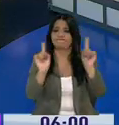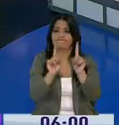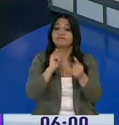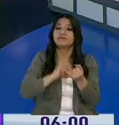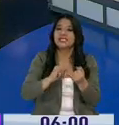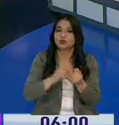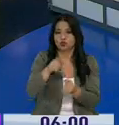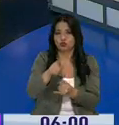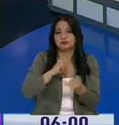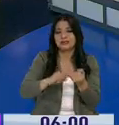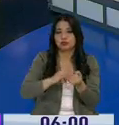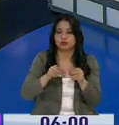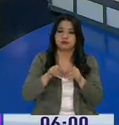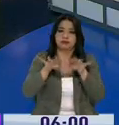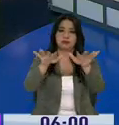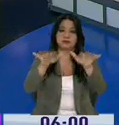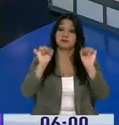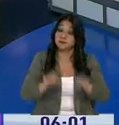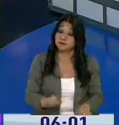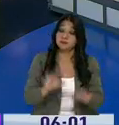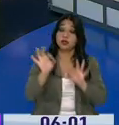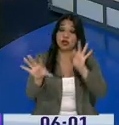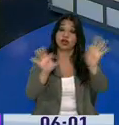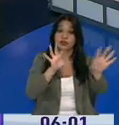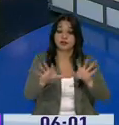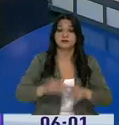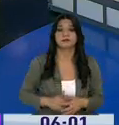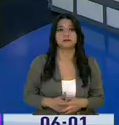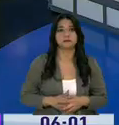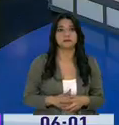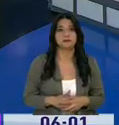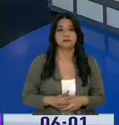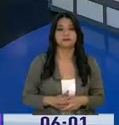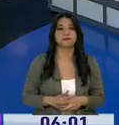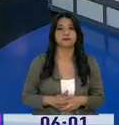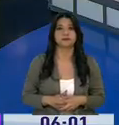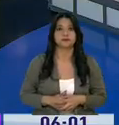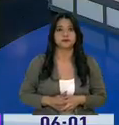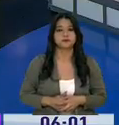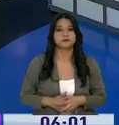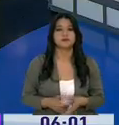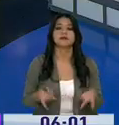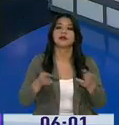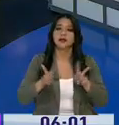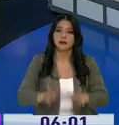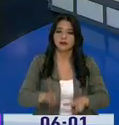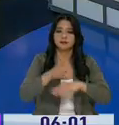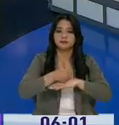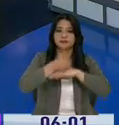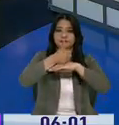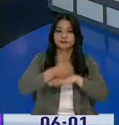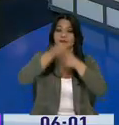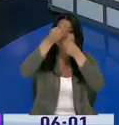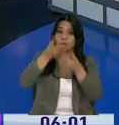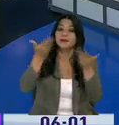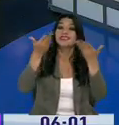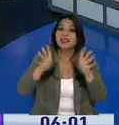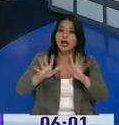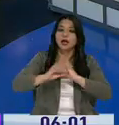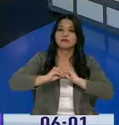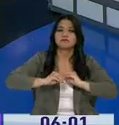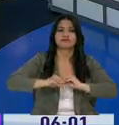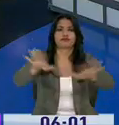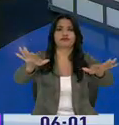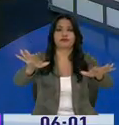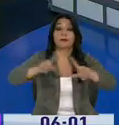recordemos. Entonces, se puede contagiar fácilmente. Y claro, evidentemente, pues ya las autoridades han empezado campañas y hay que escuchar a